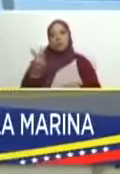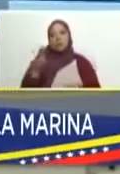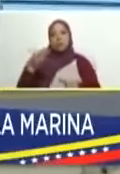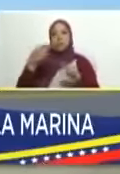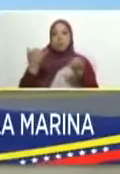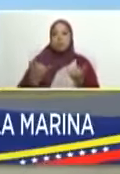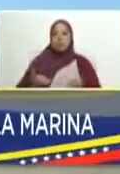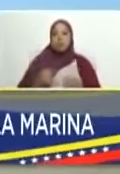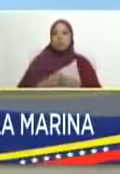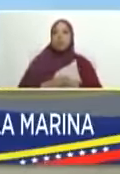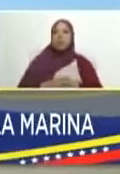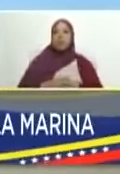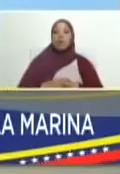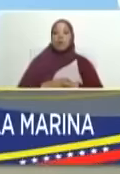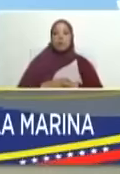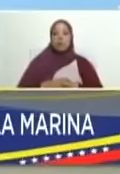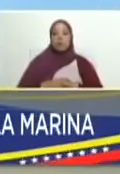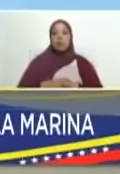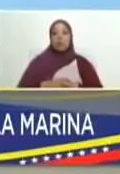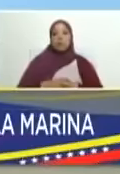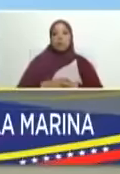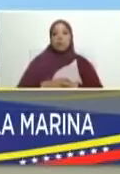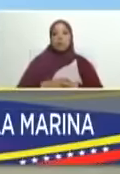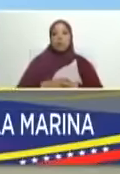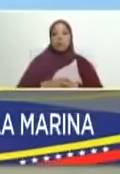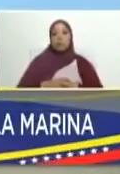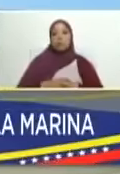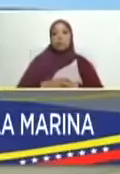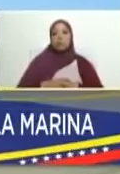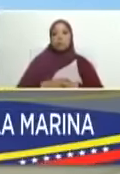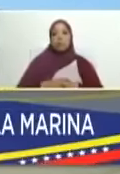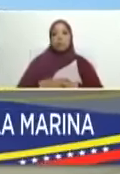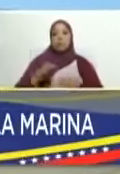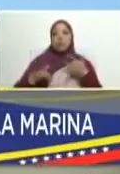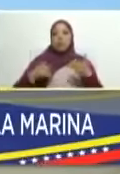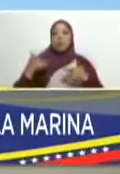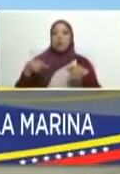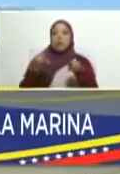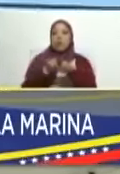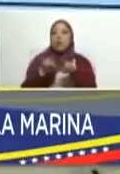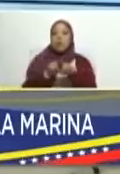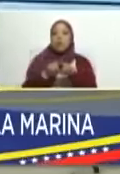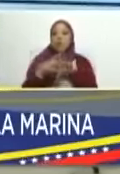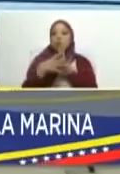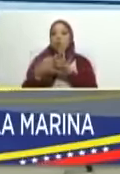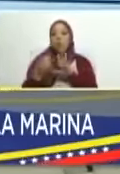que, por ejemplo, bueno, en esta área se comporta un viento desde el